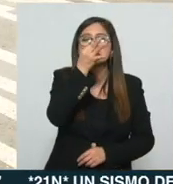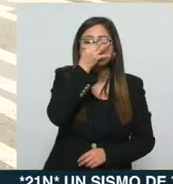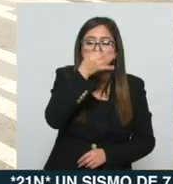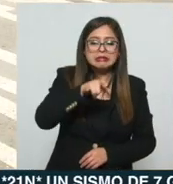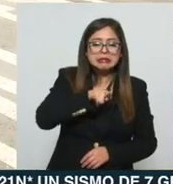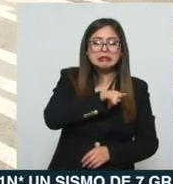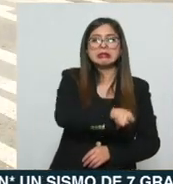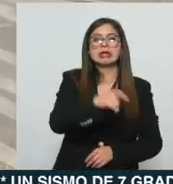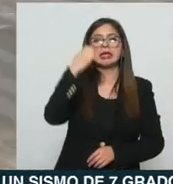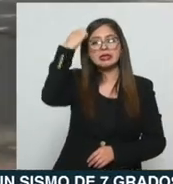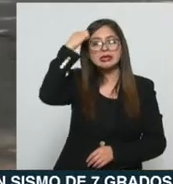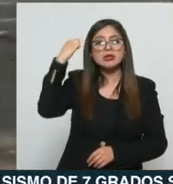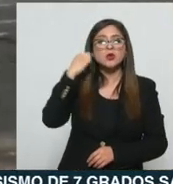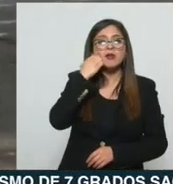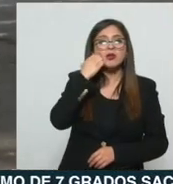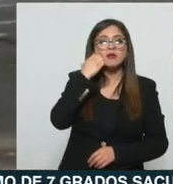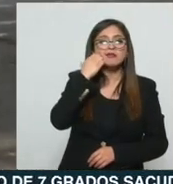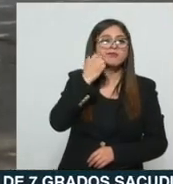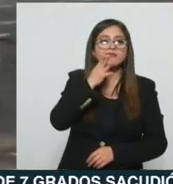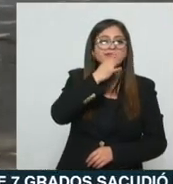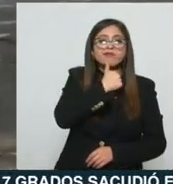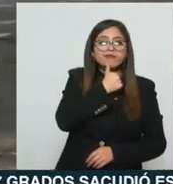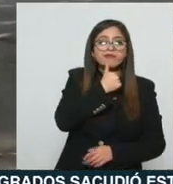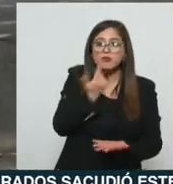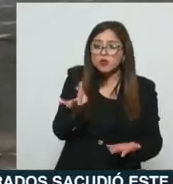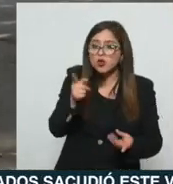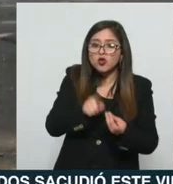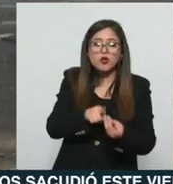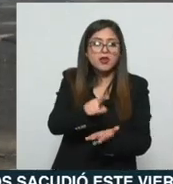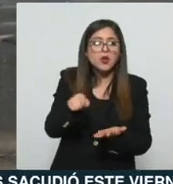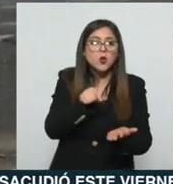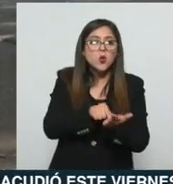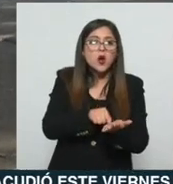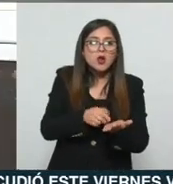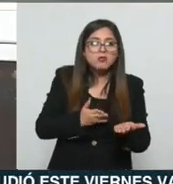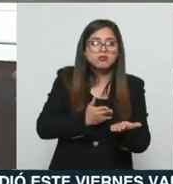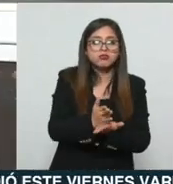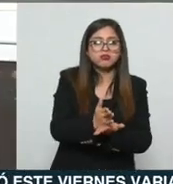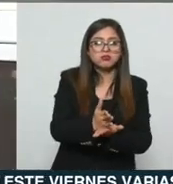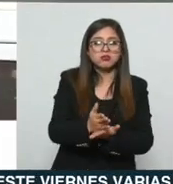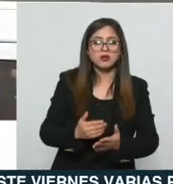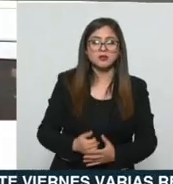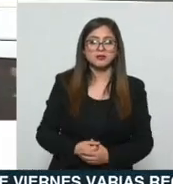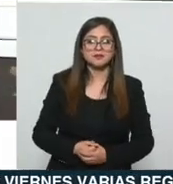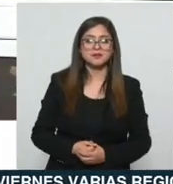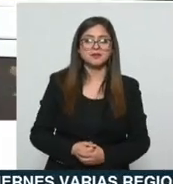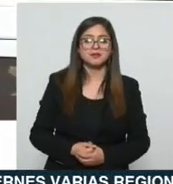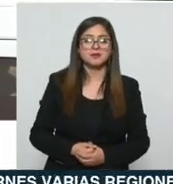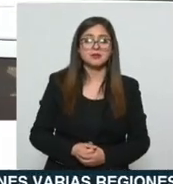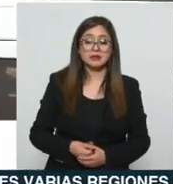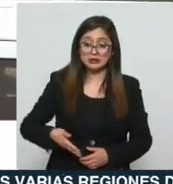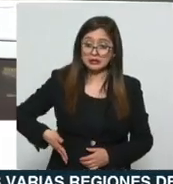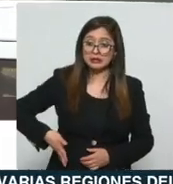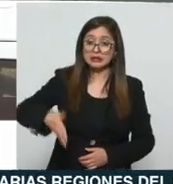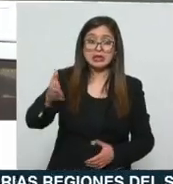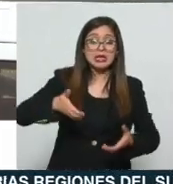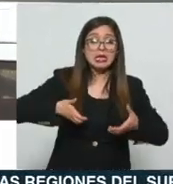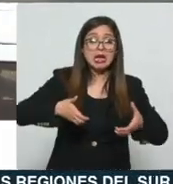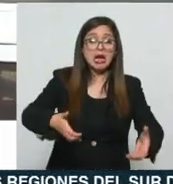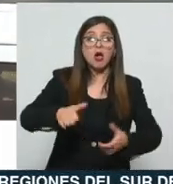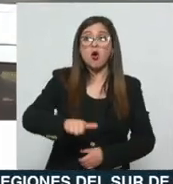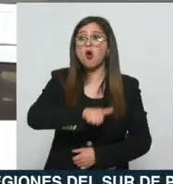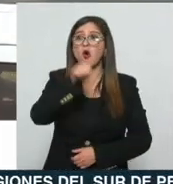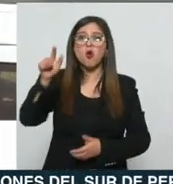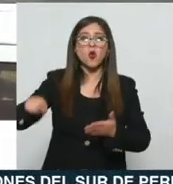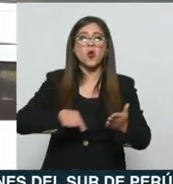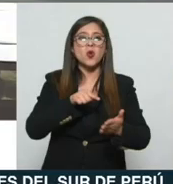alguna calle no pueden porque no hay un sitio disponible. Es que es un problema muy grande en esta calle y en todas partes que quiere